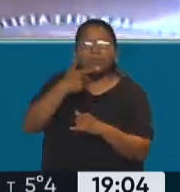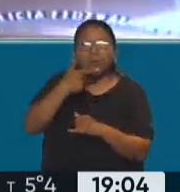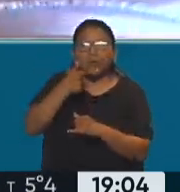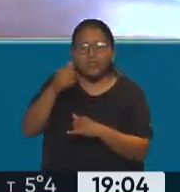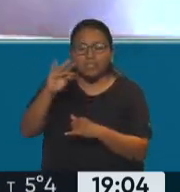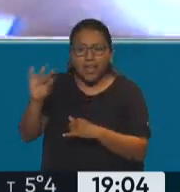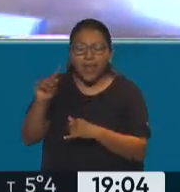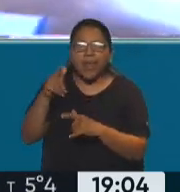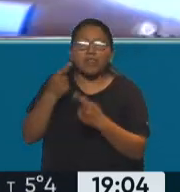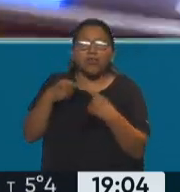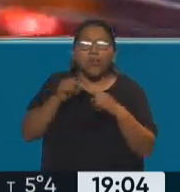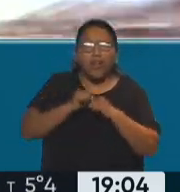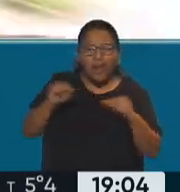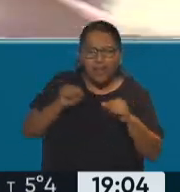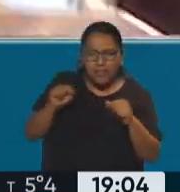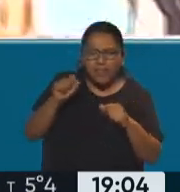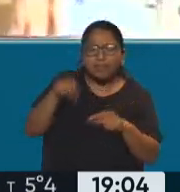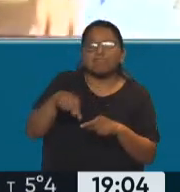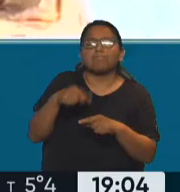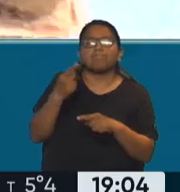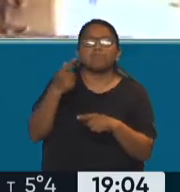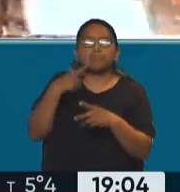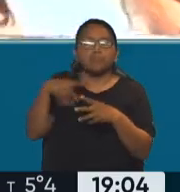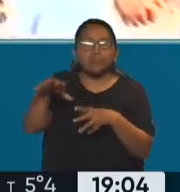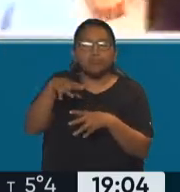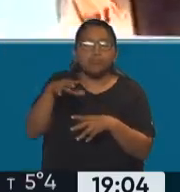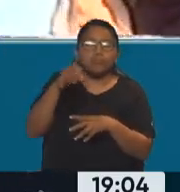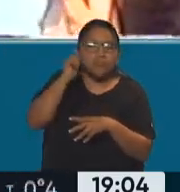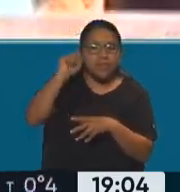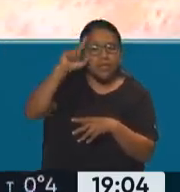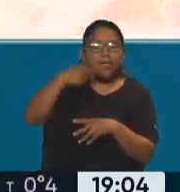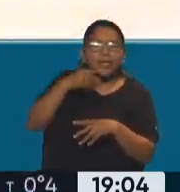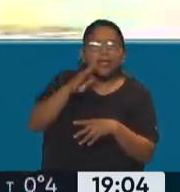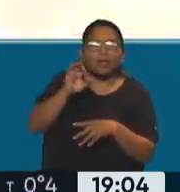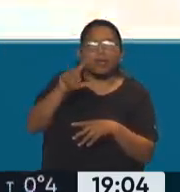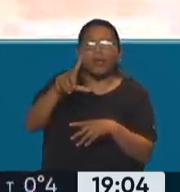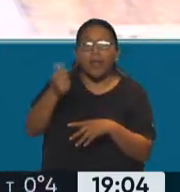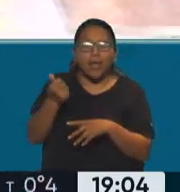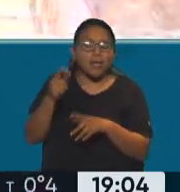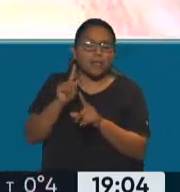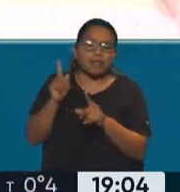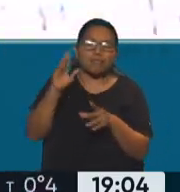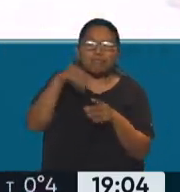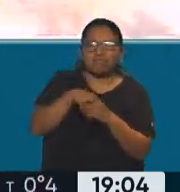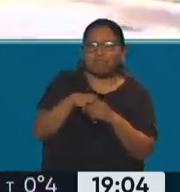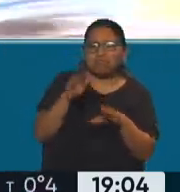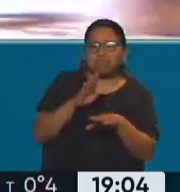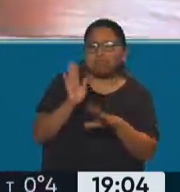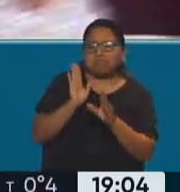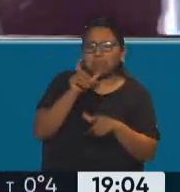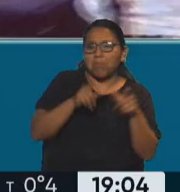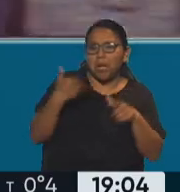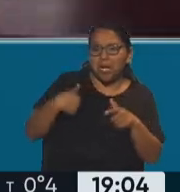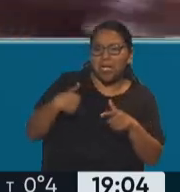que ambos ataques fueron llevados a cabo por una unidad secreta del Hezbollah que no contó con la colaboración de ciudadanos argentinos